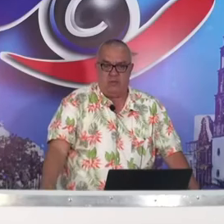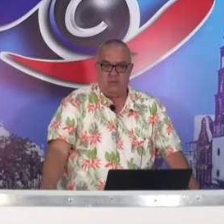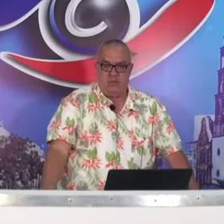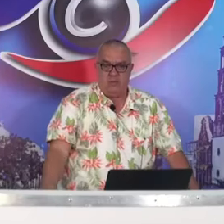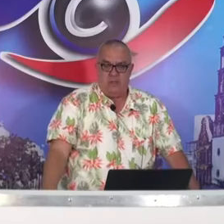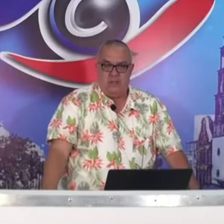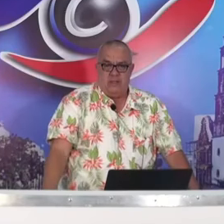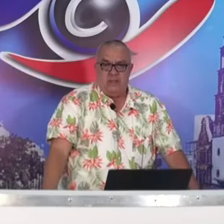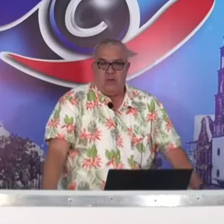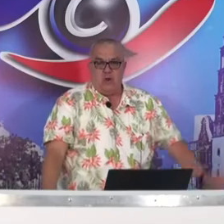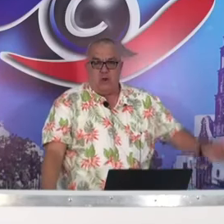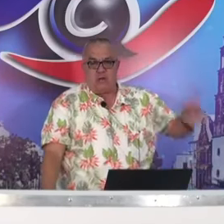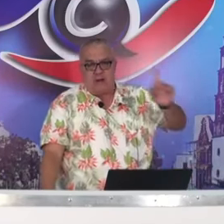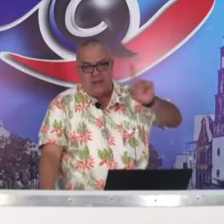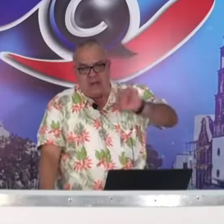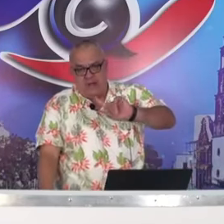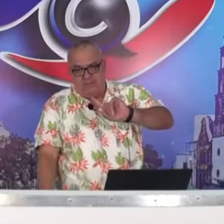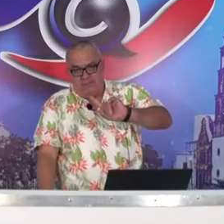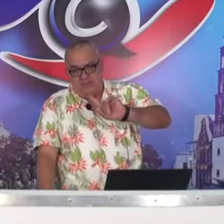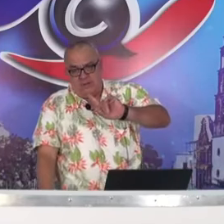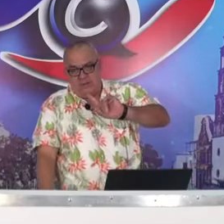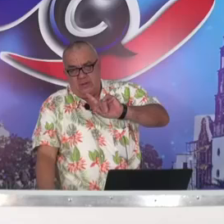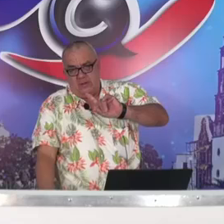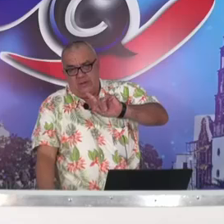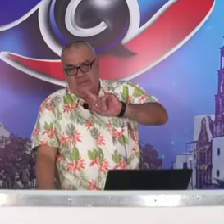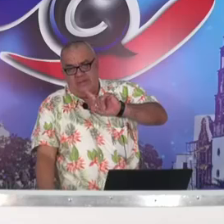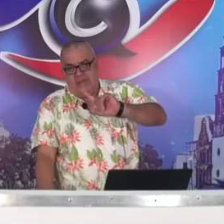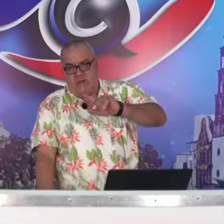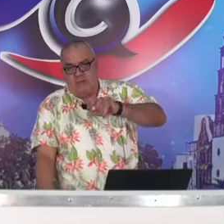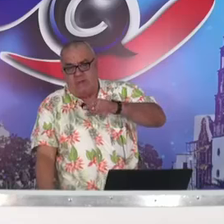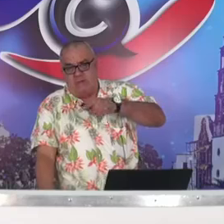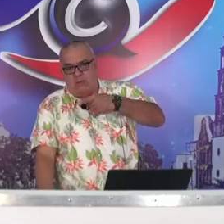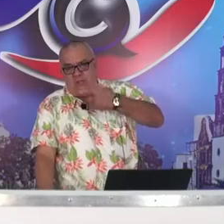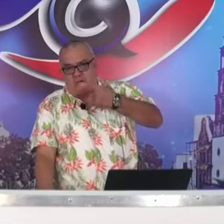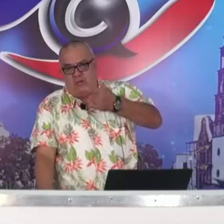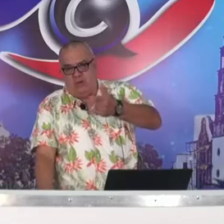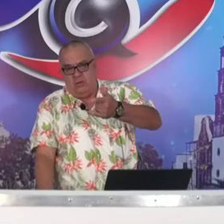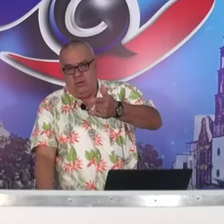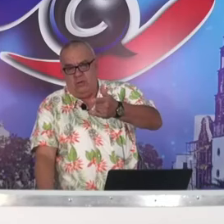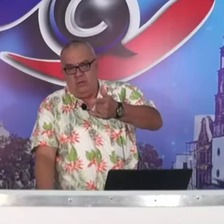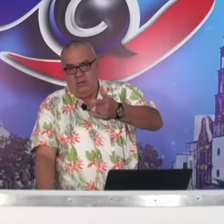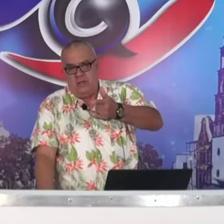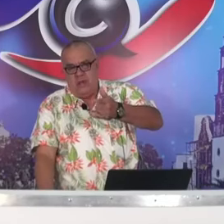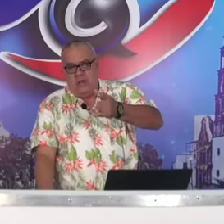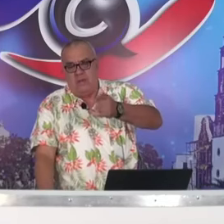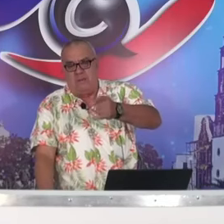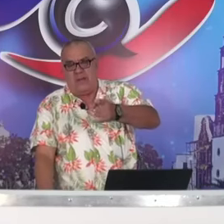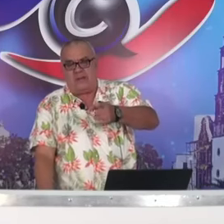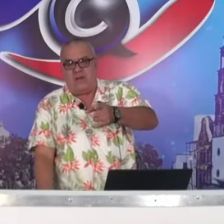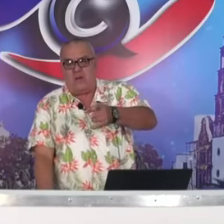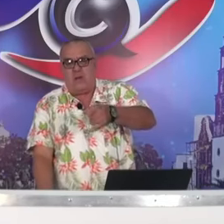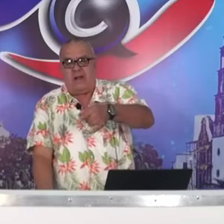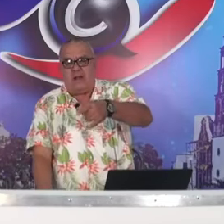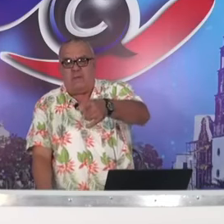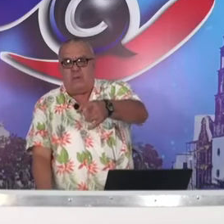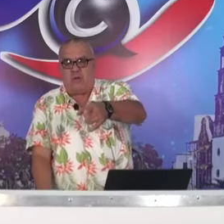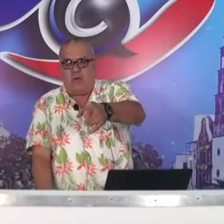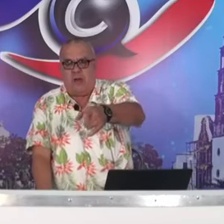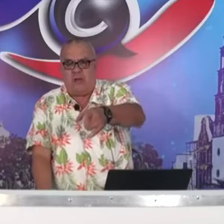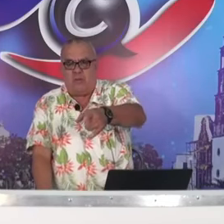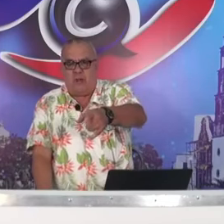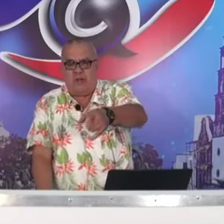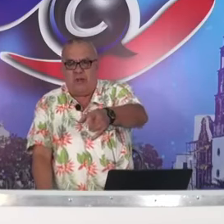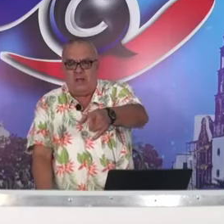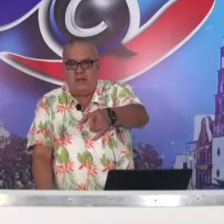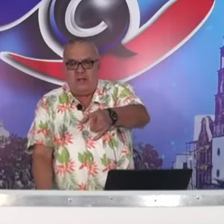México. De otra manera, si él tomaba posesión, le iba a pasar como al diputado